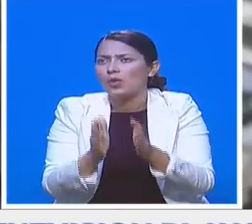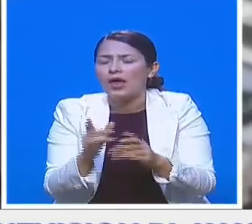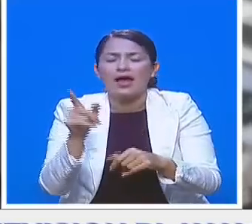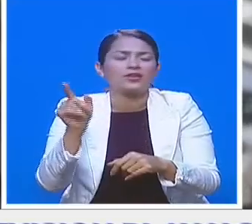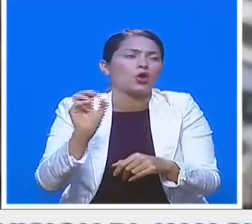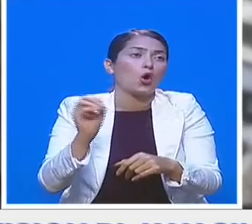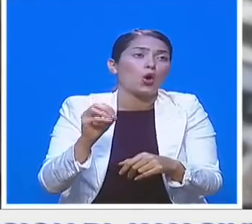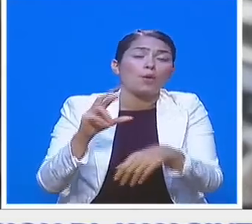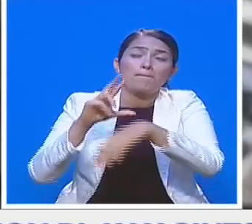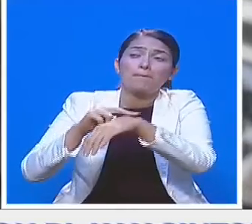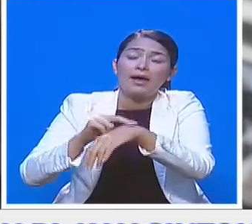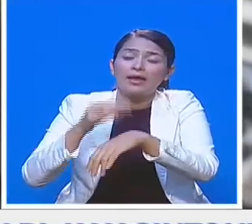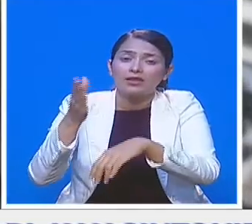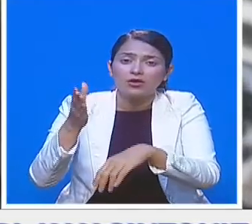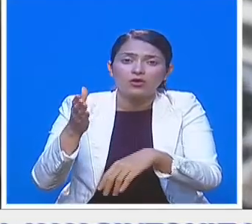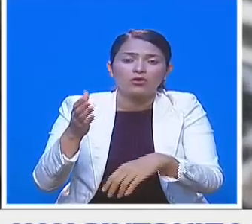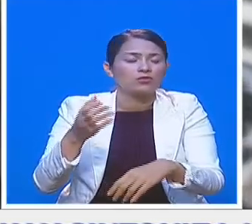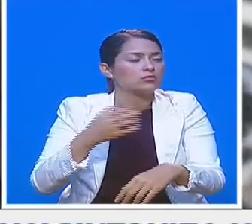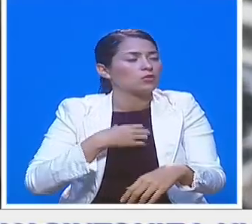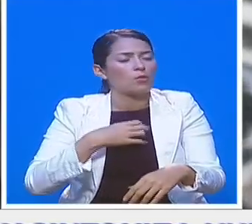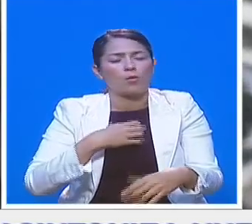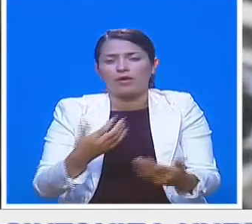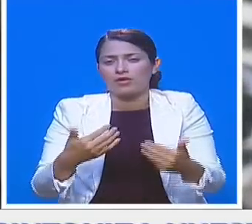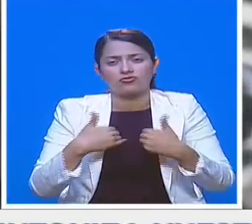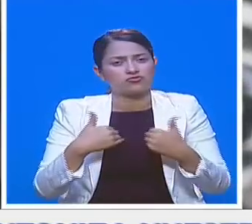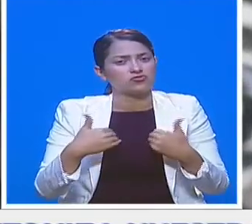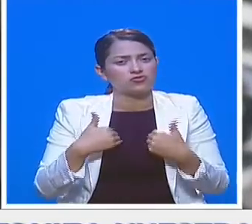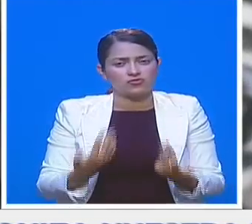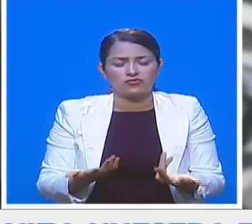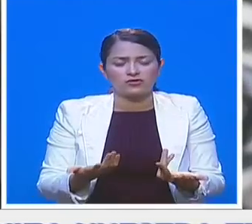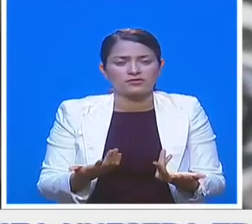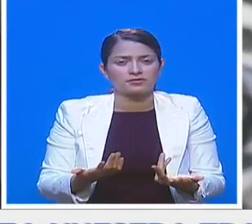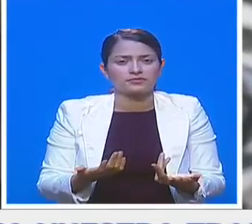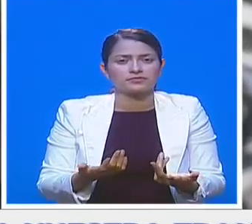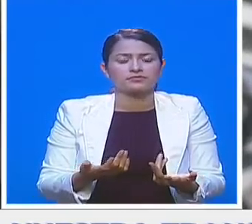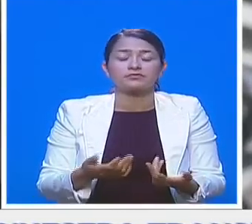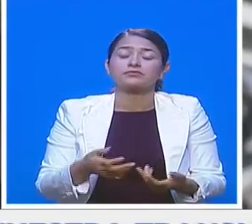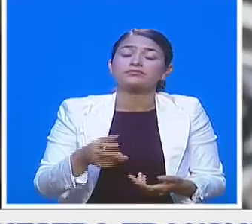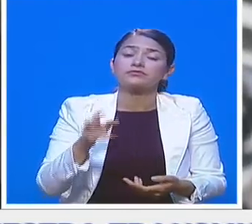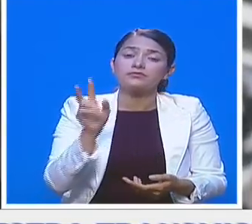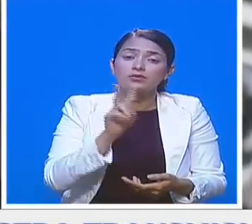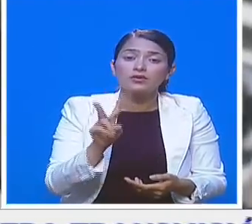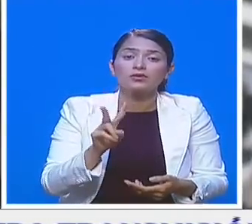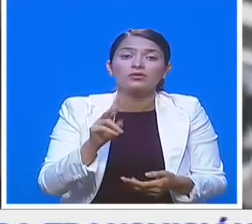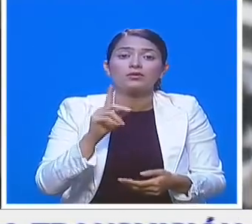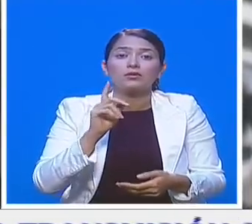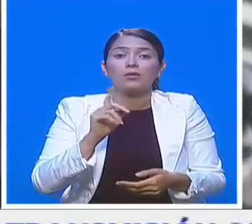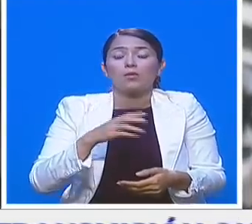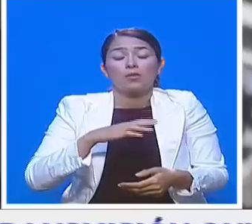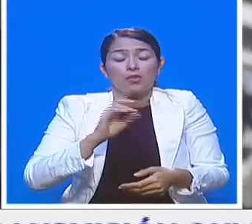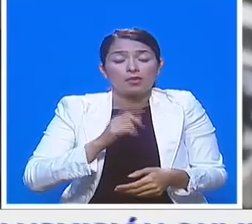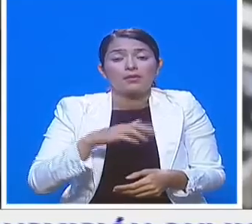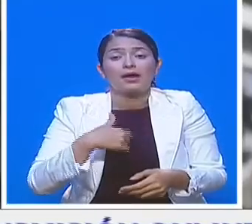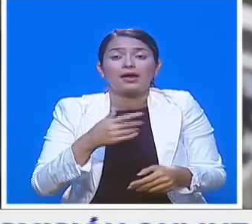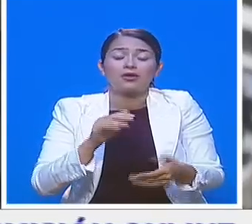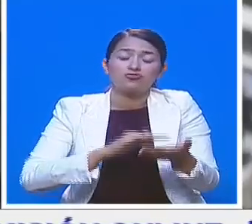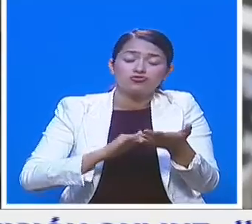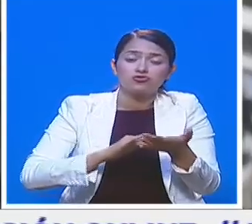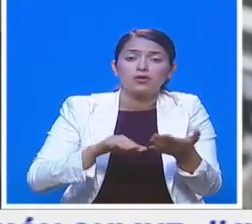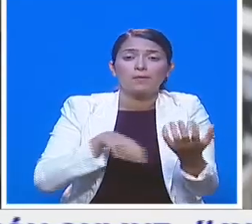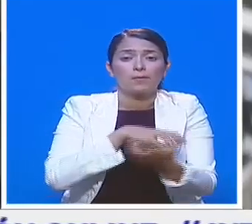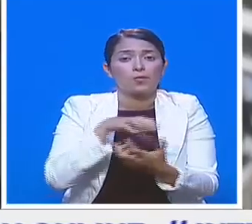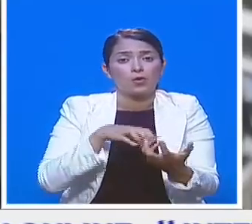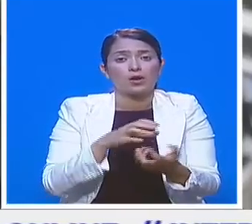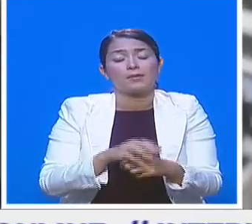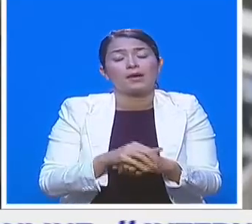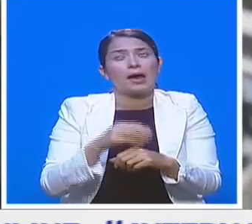pueden sufrir la venganza de unos venezolanos que no han podido resolver sus problemas de Venezuela y creen que los Estados Unidos se los van a